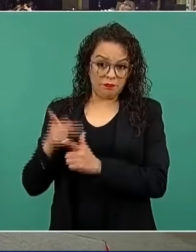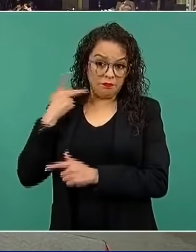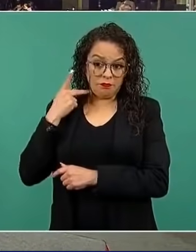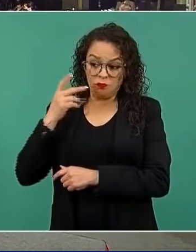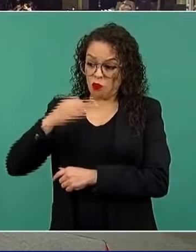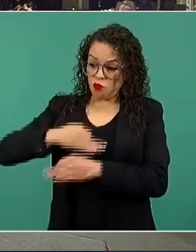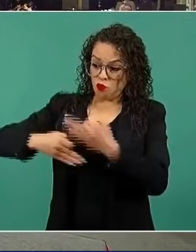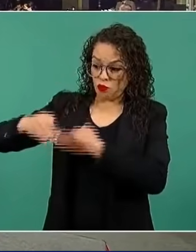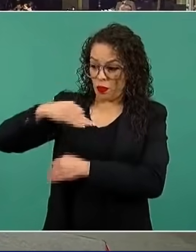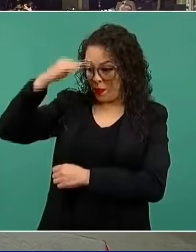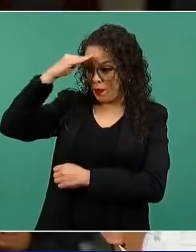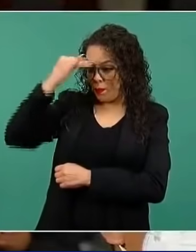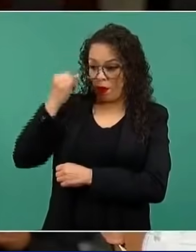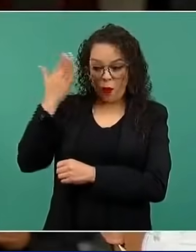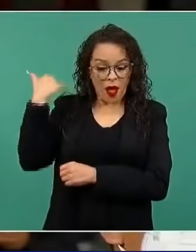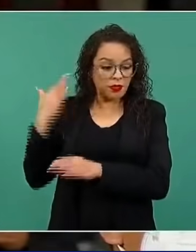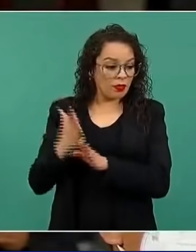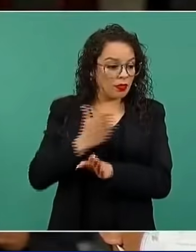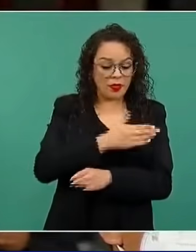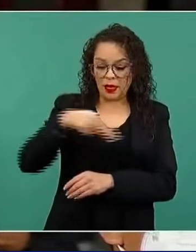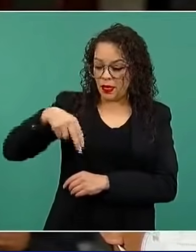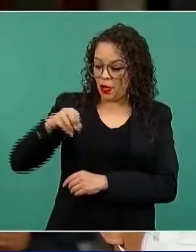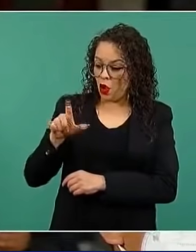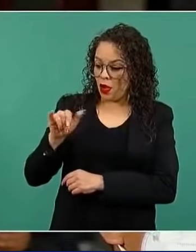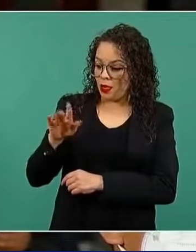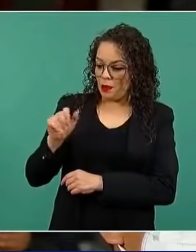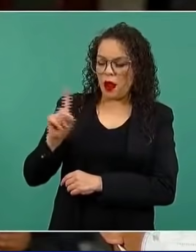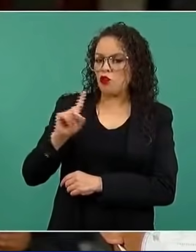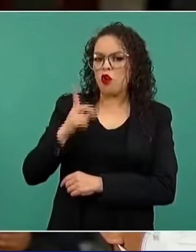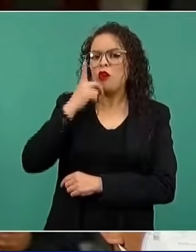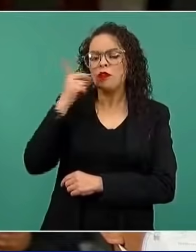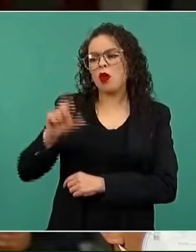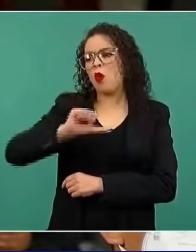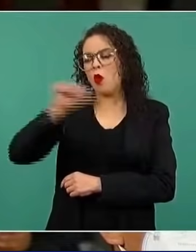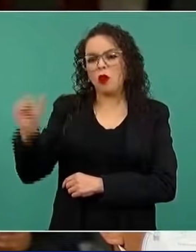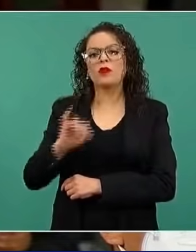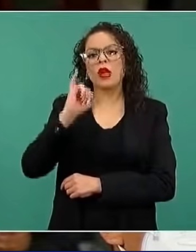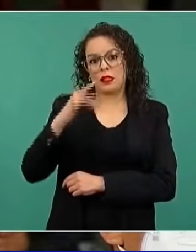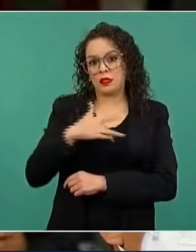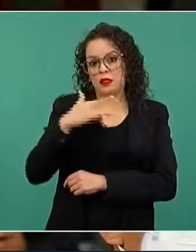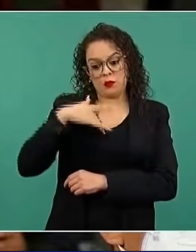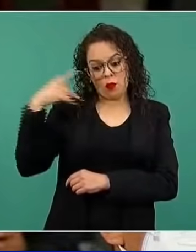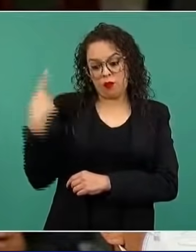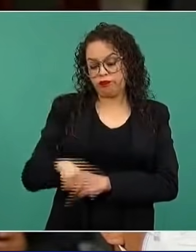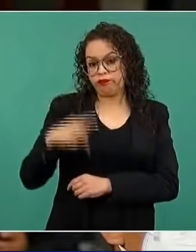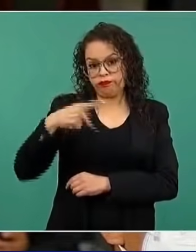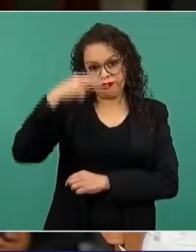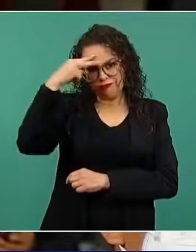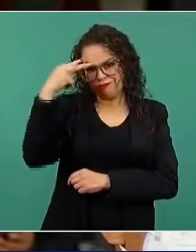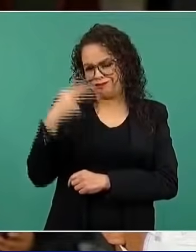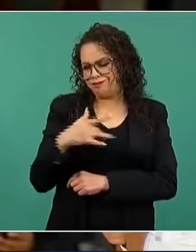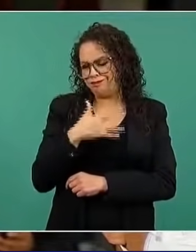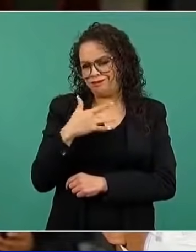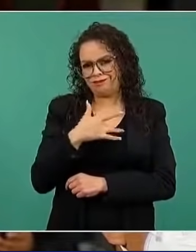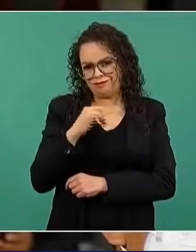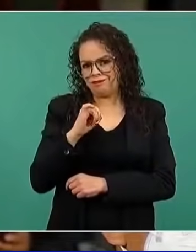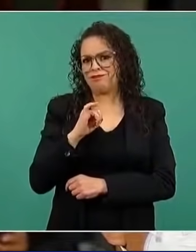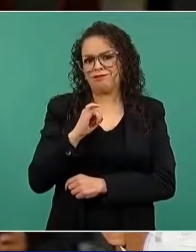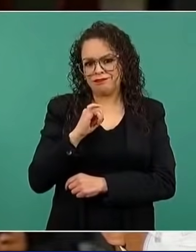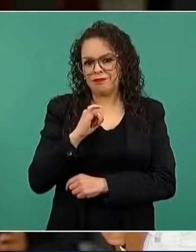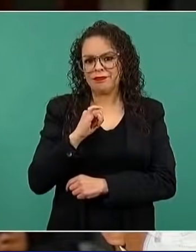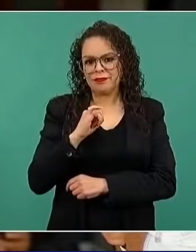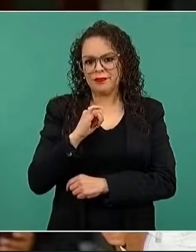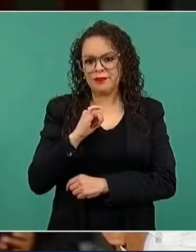hay diputados, hay legisladores nacionalistas. Sin embargo, pues obviamente existen todas estas premisas que hay en San